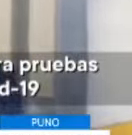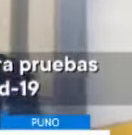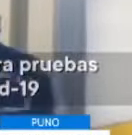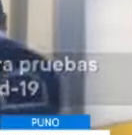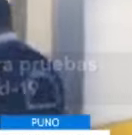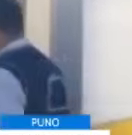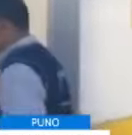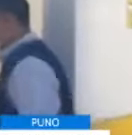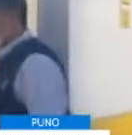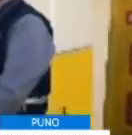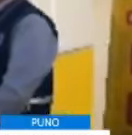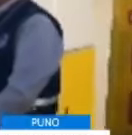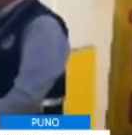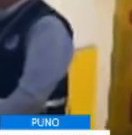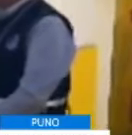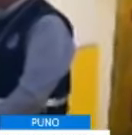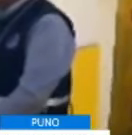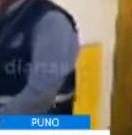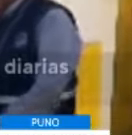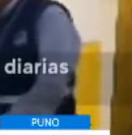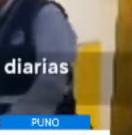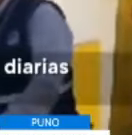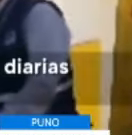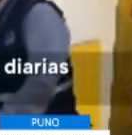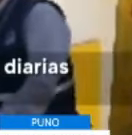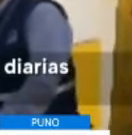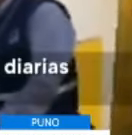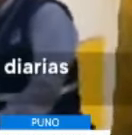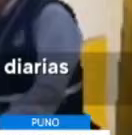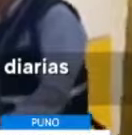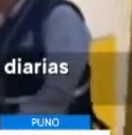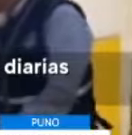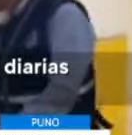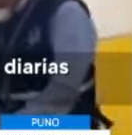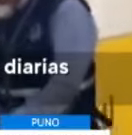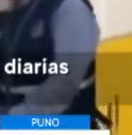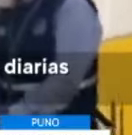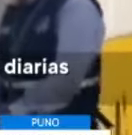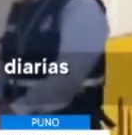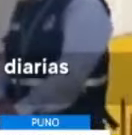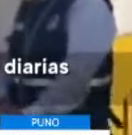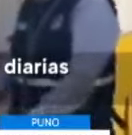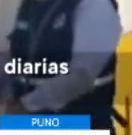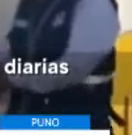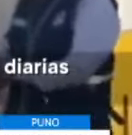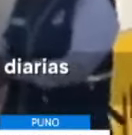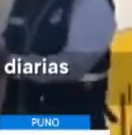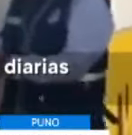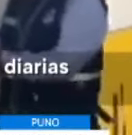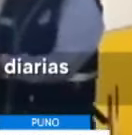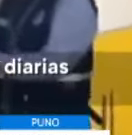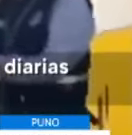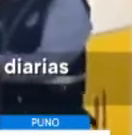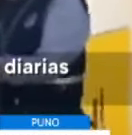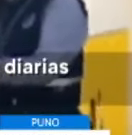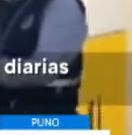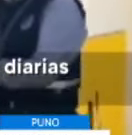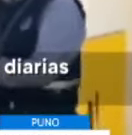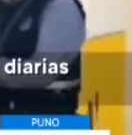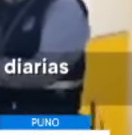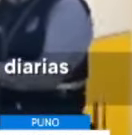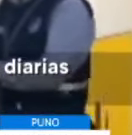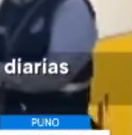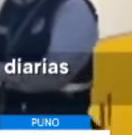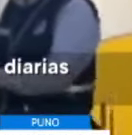y Pitha. Coronavirus Usunep Pachati Hanuka Hahanicha Yatata Yatakiwa, Utano en Paragitaina.